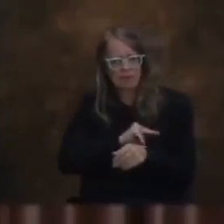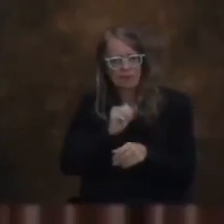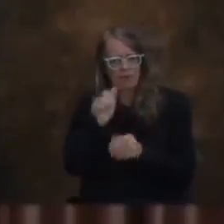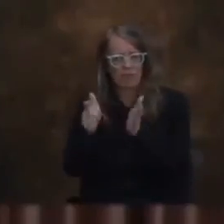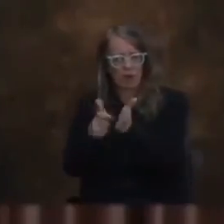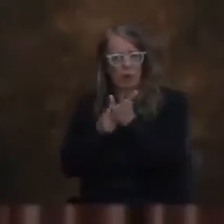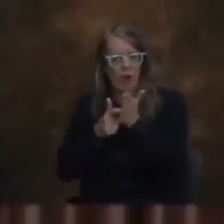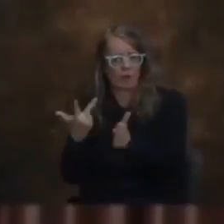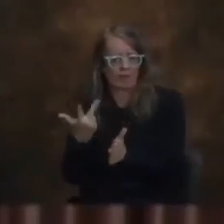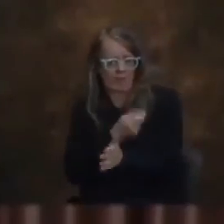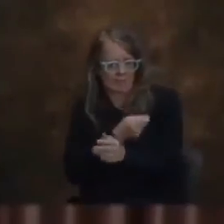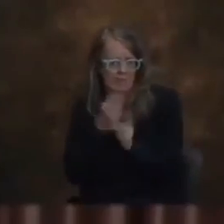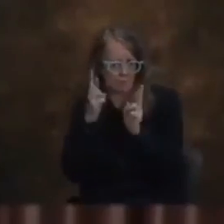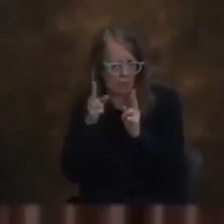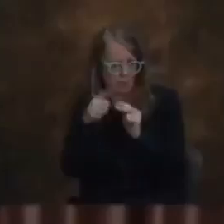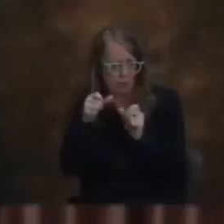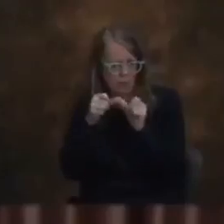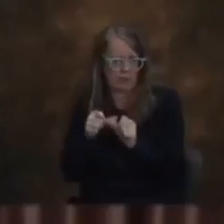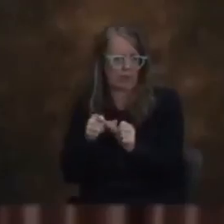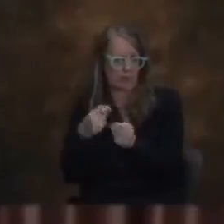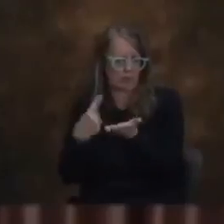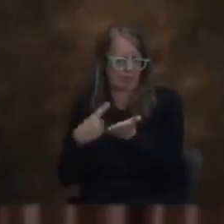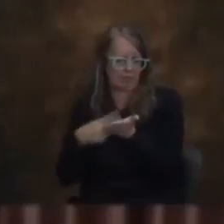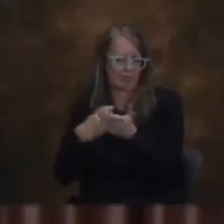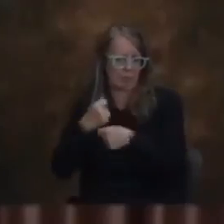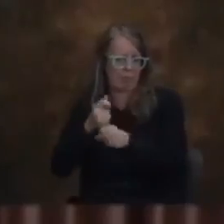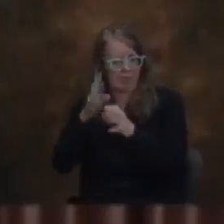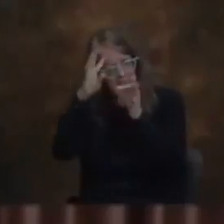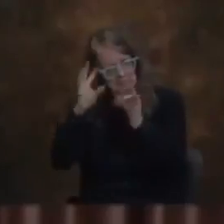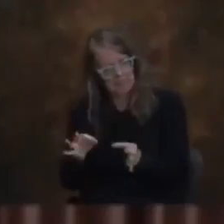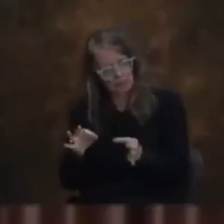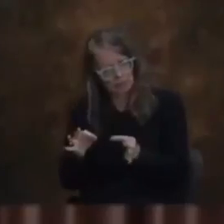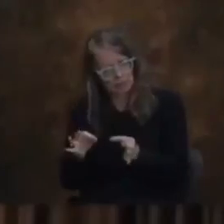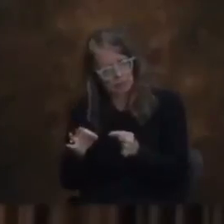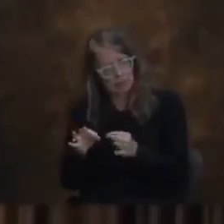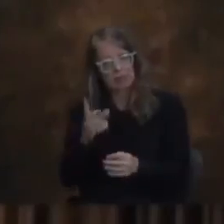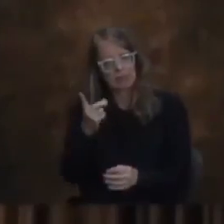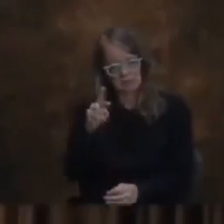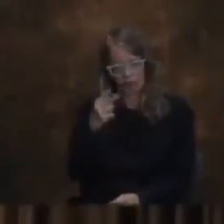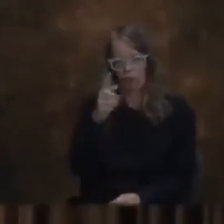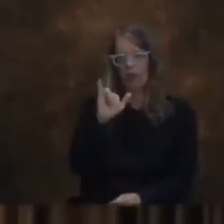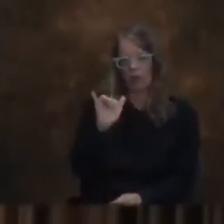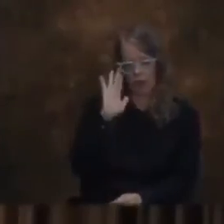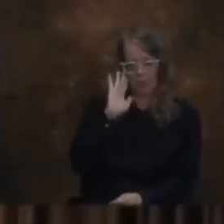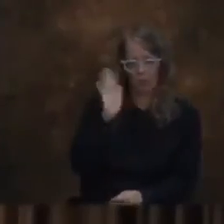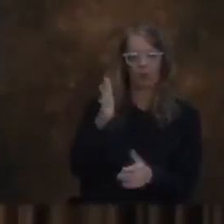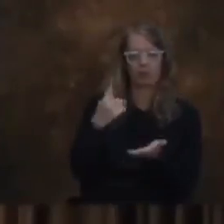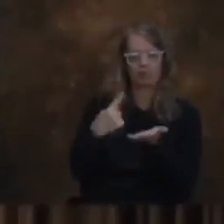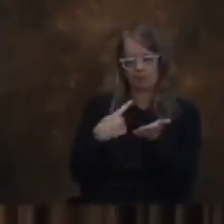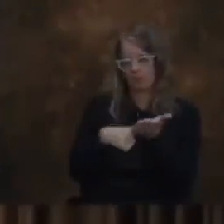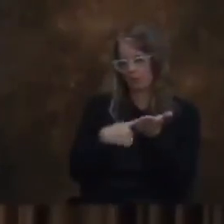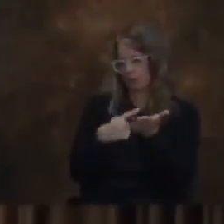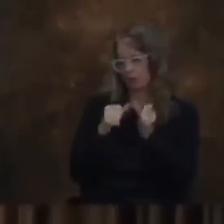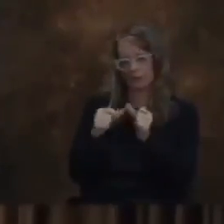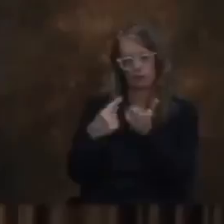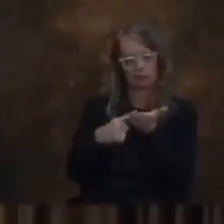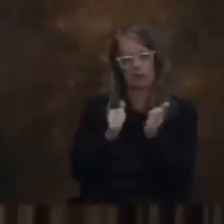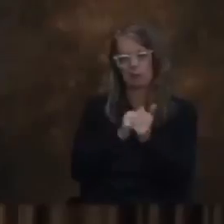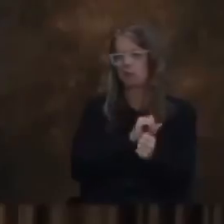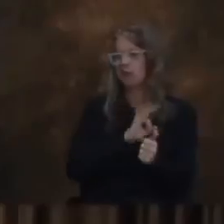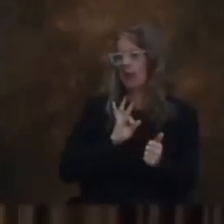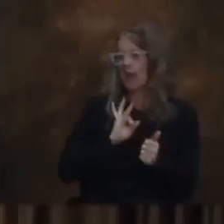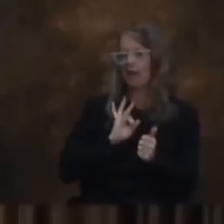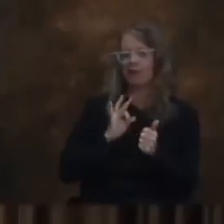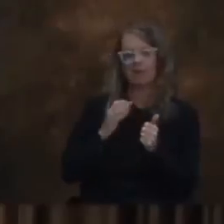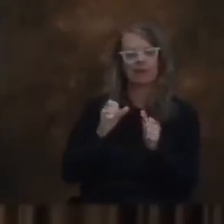decisiones vamos a hablar con nuestro personal eso eso no es una consideración que